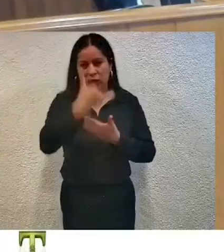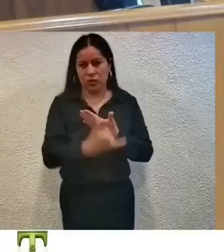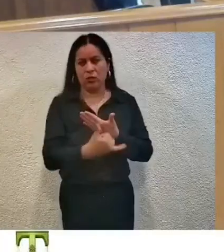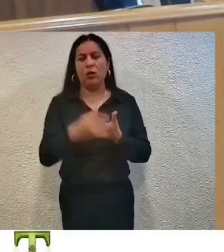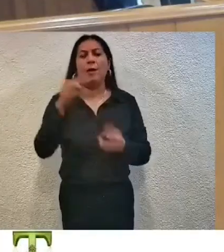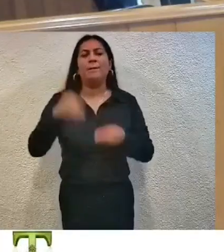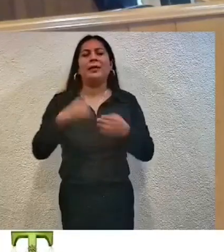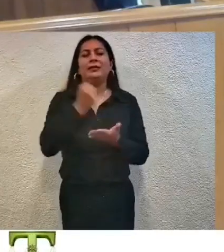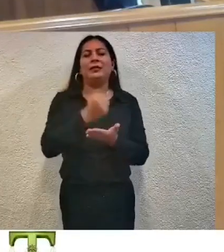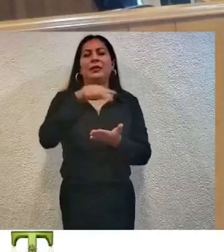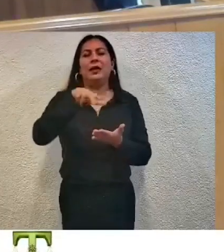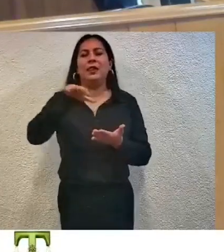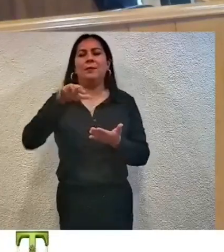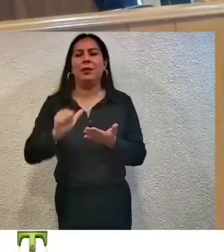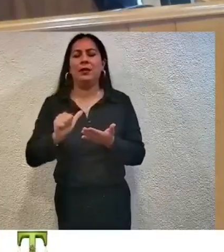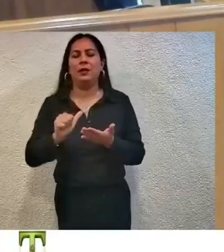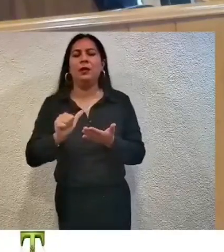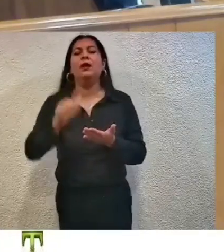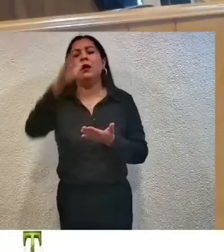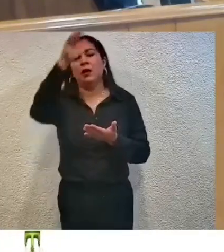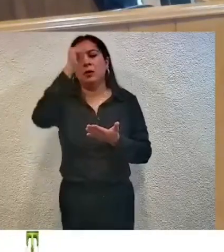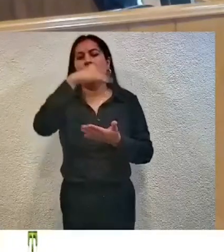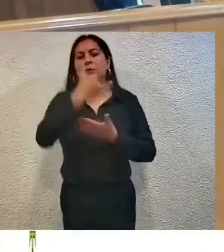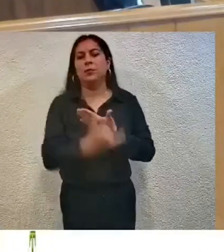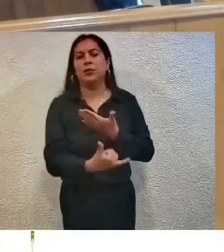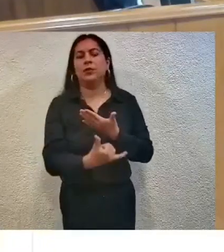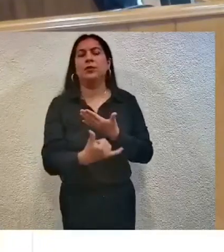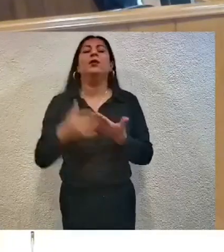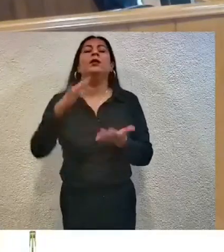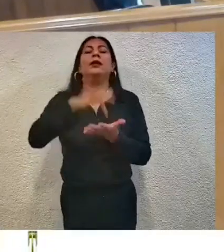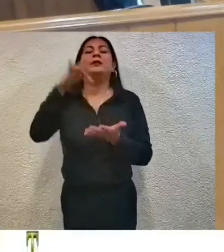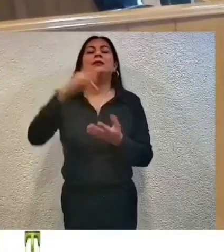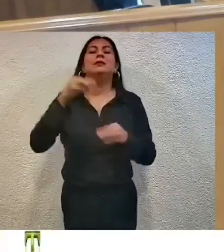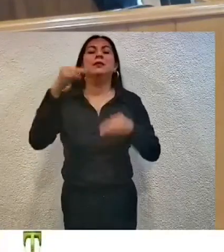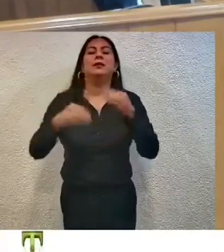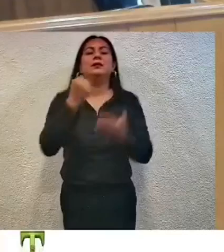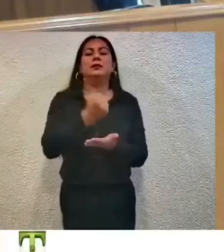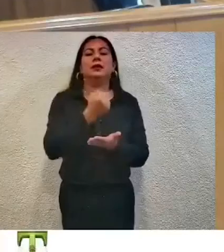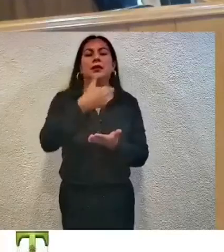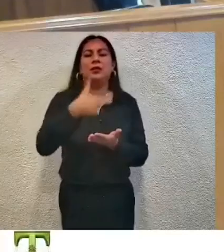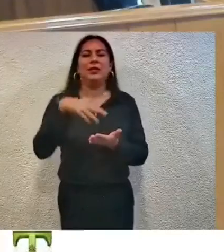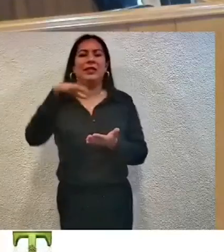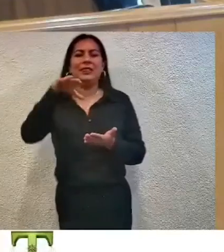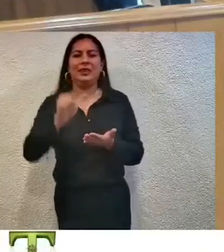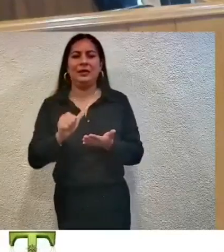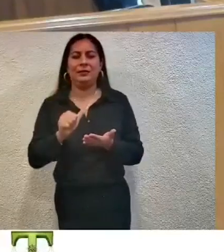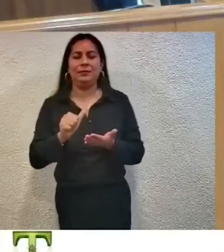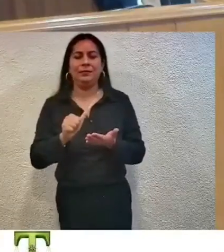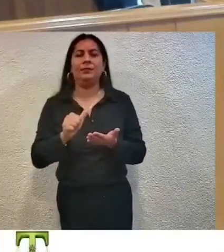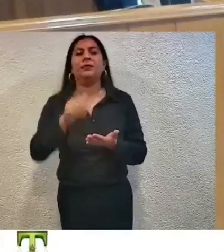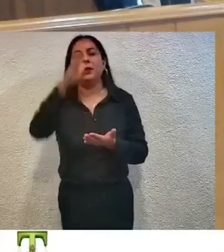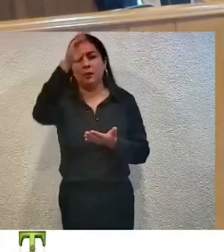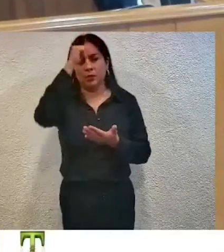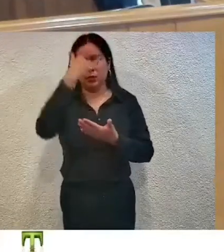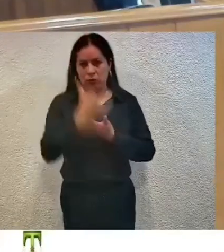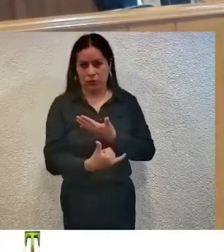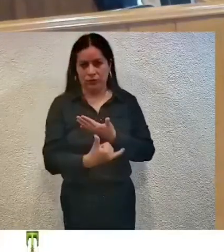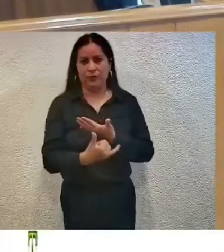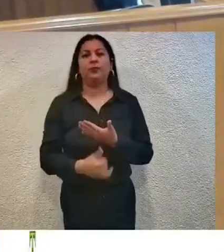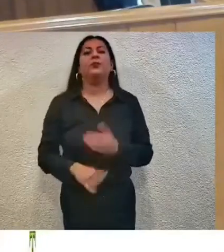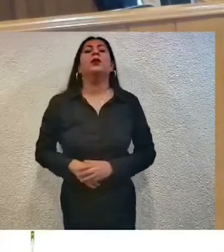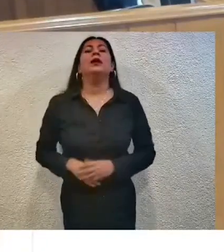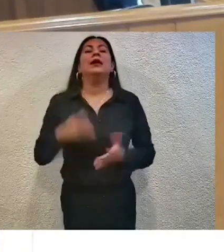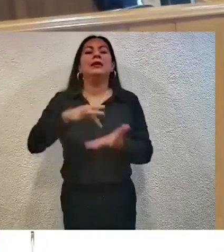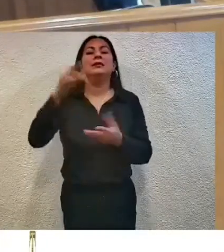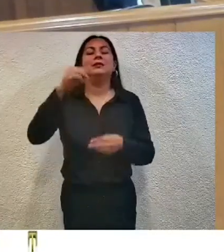Con el proyecto. Gracias, magistrado. Magistrada Almadelia Eugenio Alcaraz. A favor del proyecto. Gracias, magistrada. Magistrada Hilda Rosa Delgado